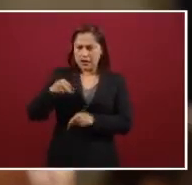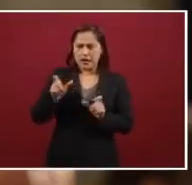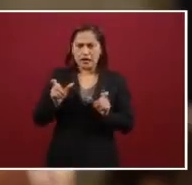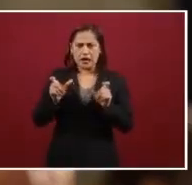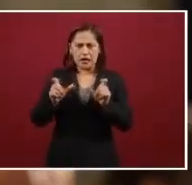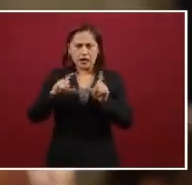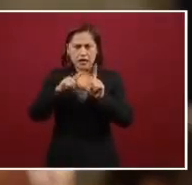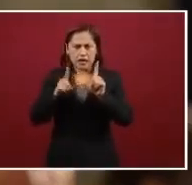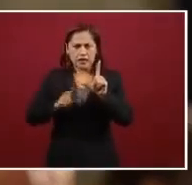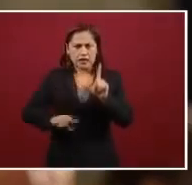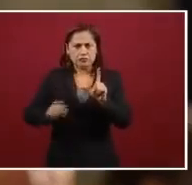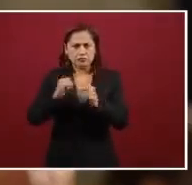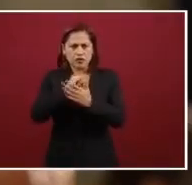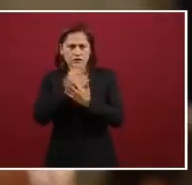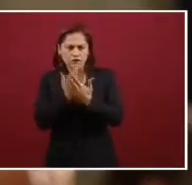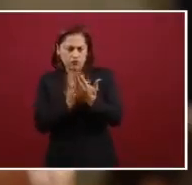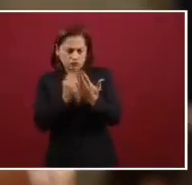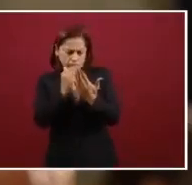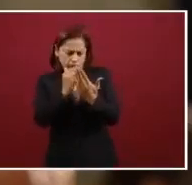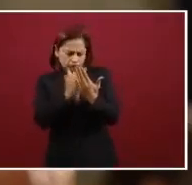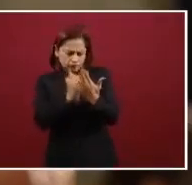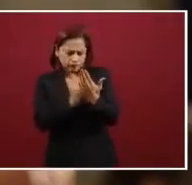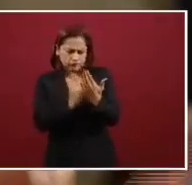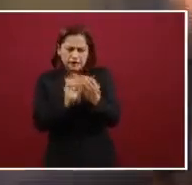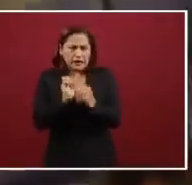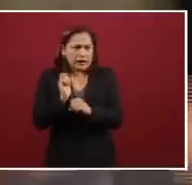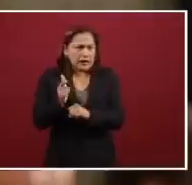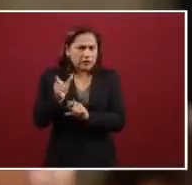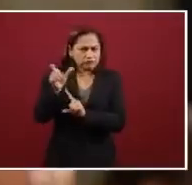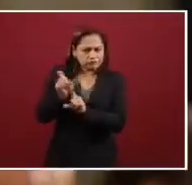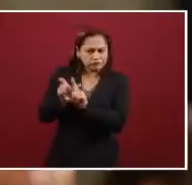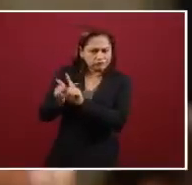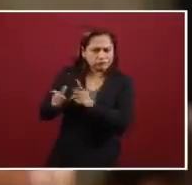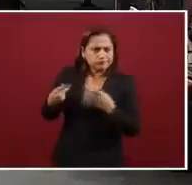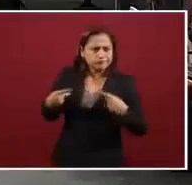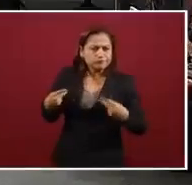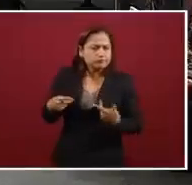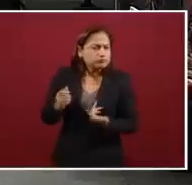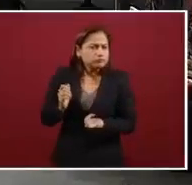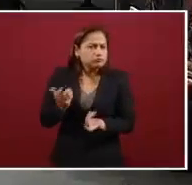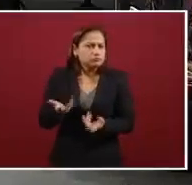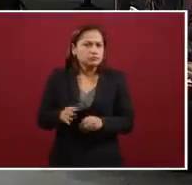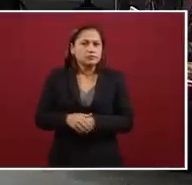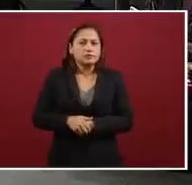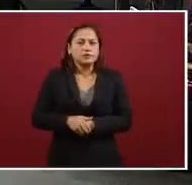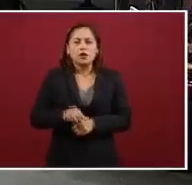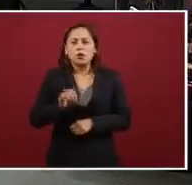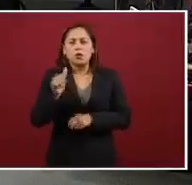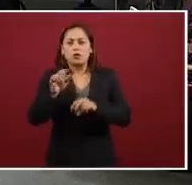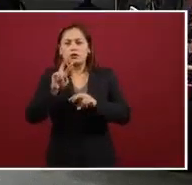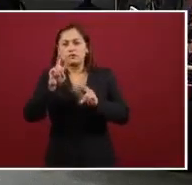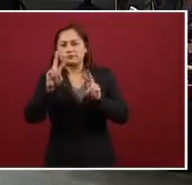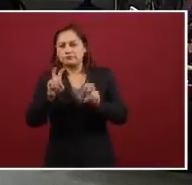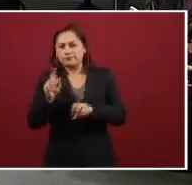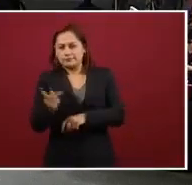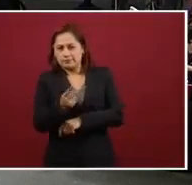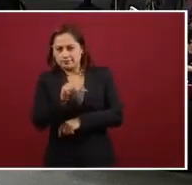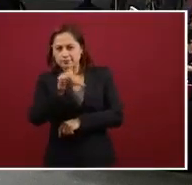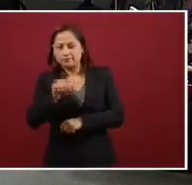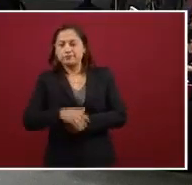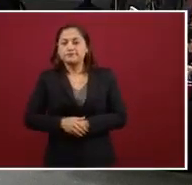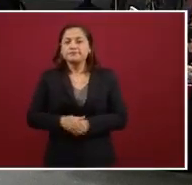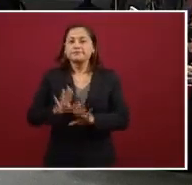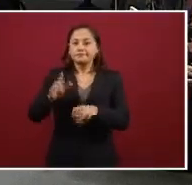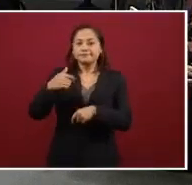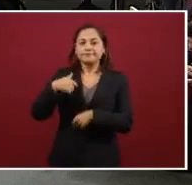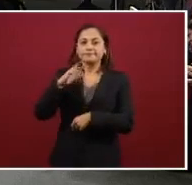de estas palabras que usted acaba de mencionar. Tengo otra pregunta, pero la dejo para el ratito. Bueno, te respondo esta y la del